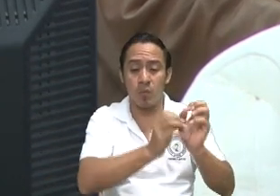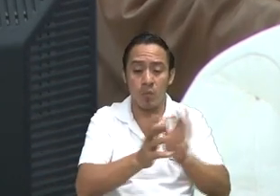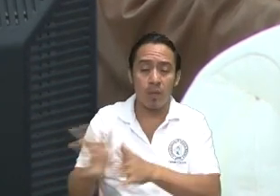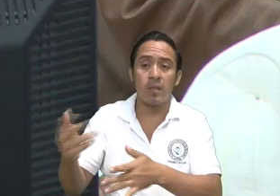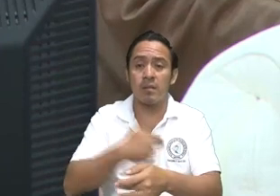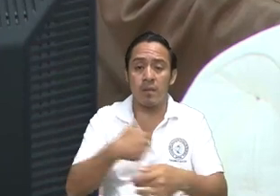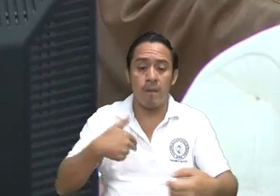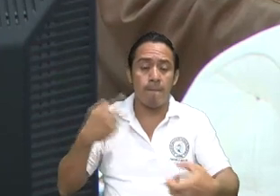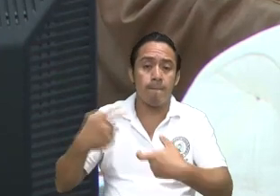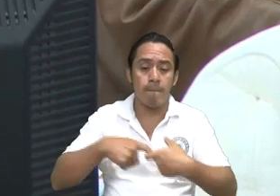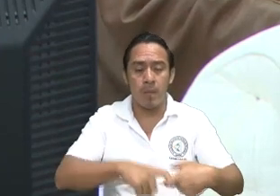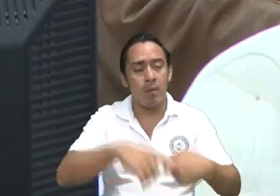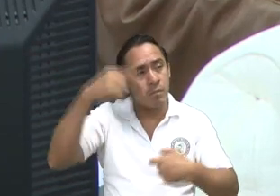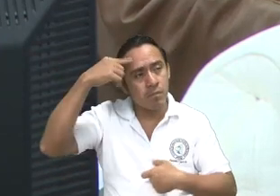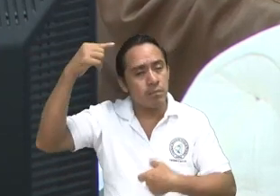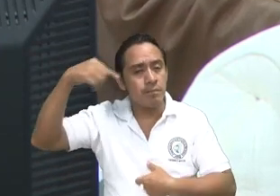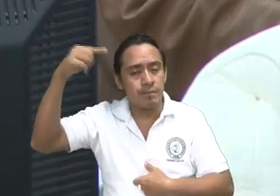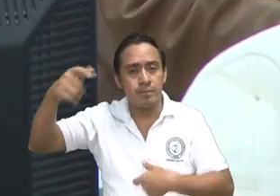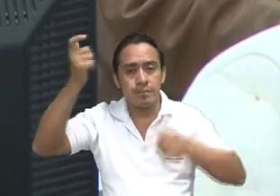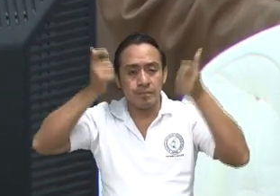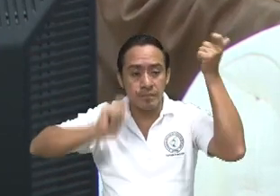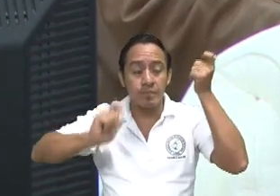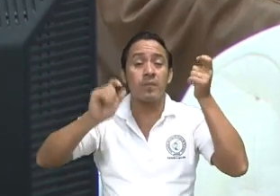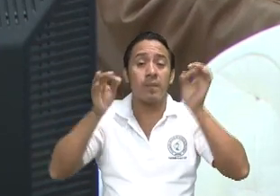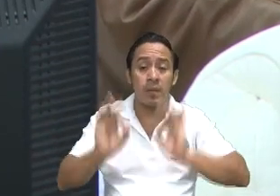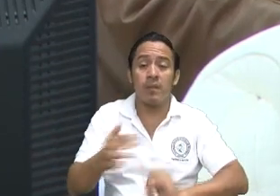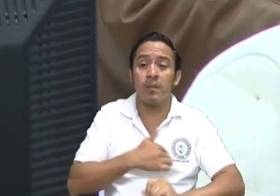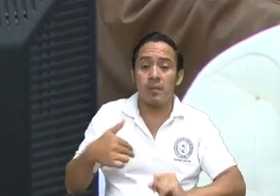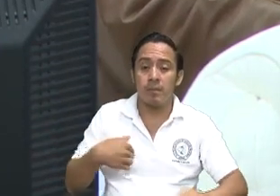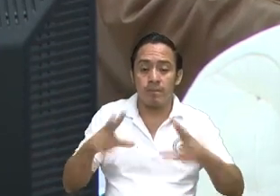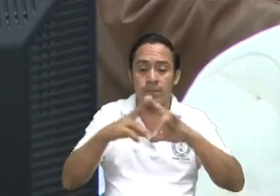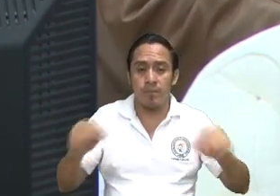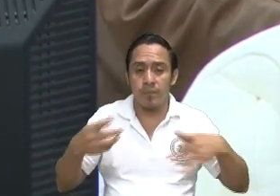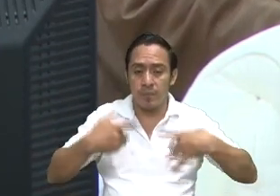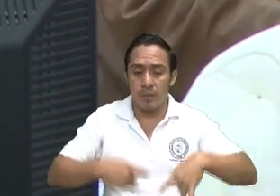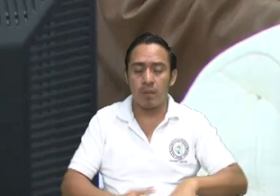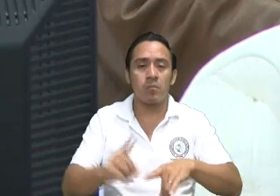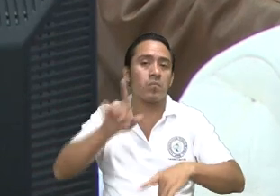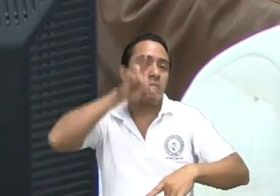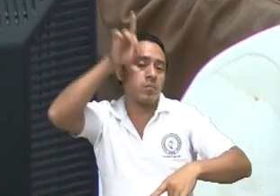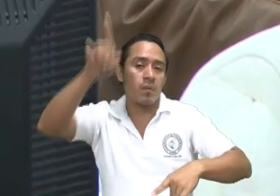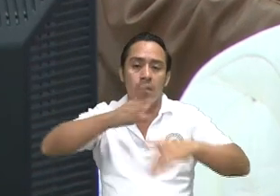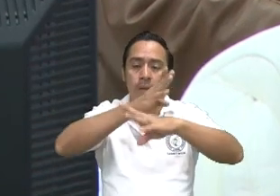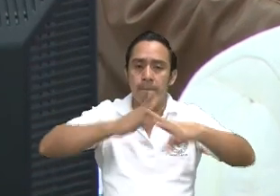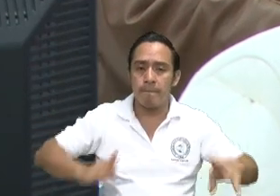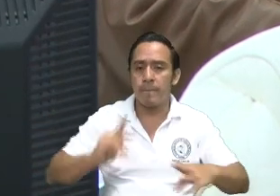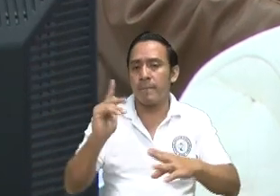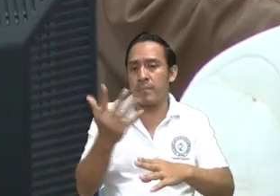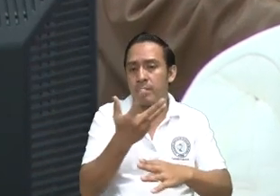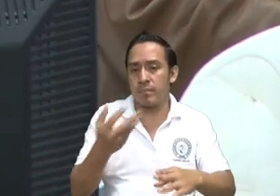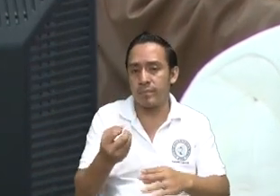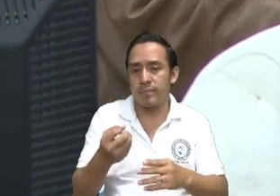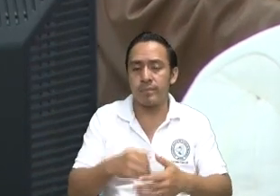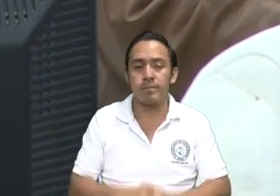las cooperativas que soñó el general Sandino y así construir una patria digna, con progreso y con paz para todos